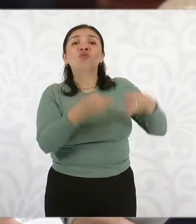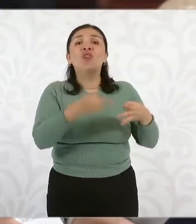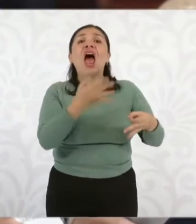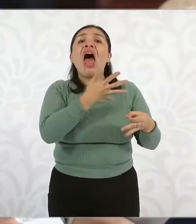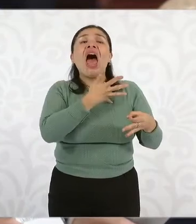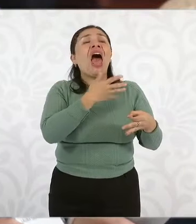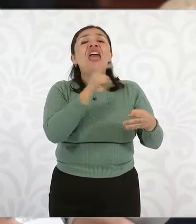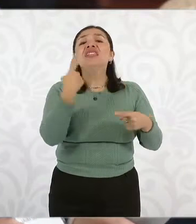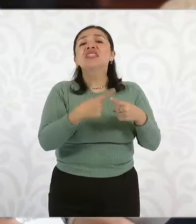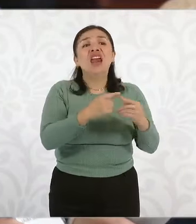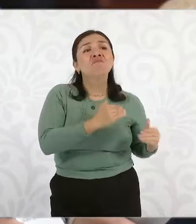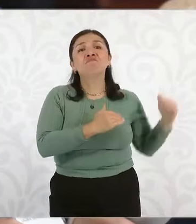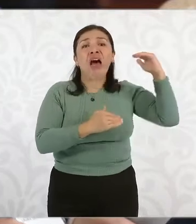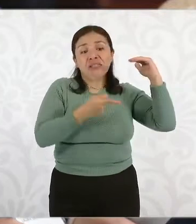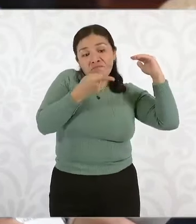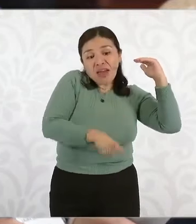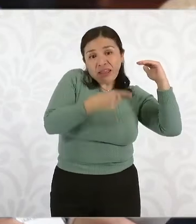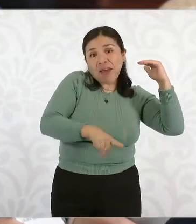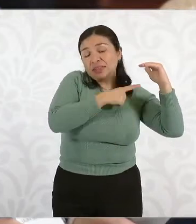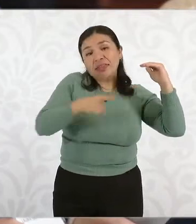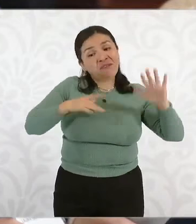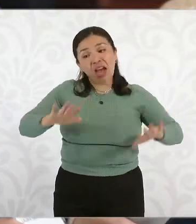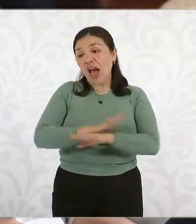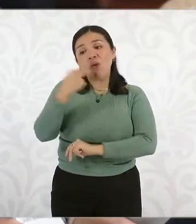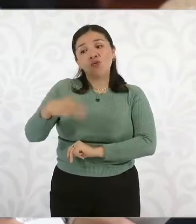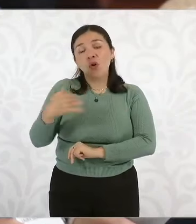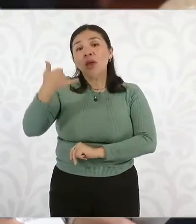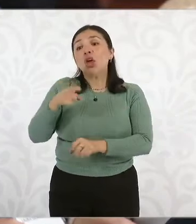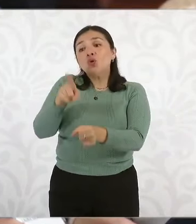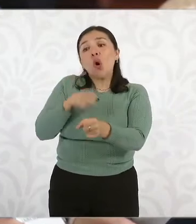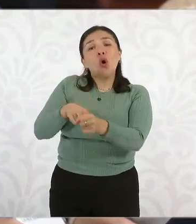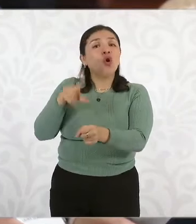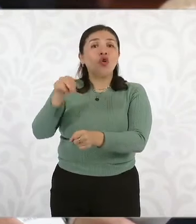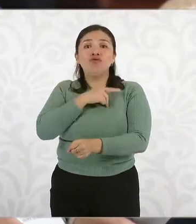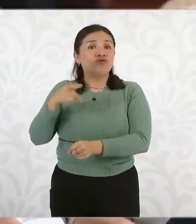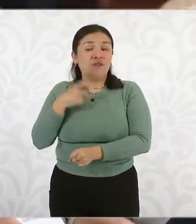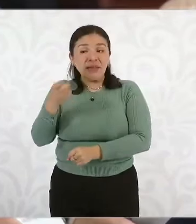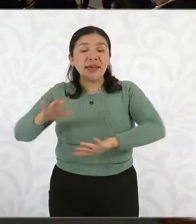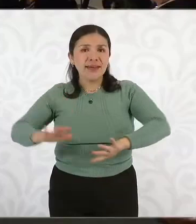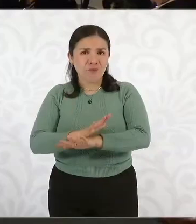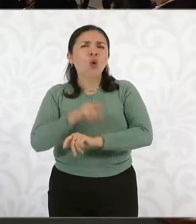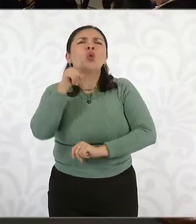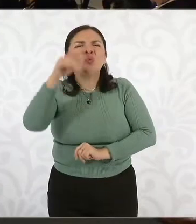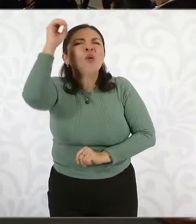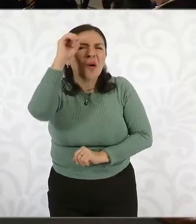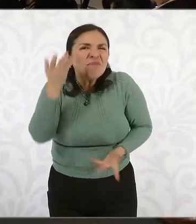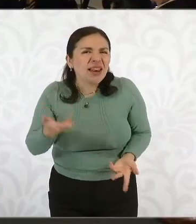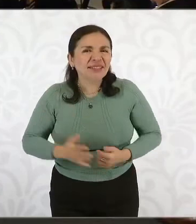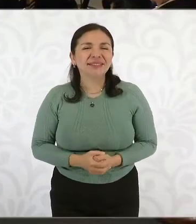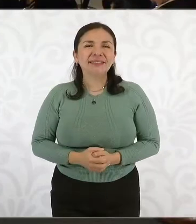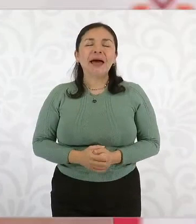presiones desde arriba para que les cambien el nombre y el color de su partido político. ¿Tiene una opinión al respecto, Presidenta?